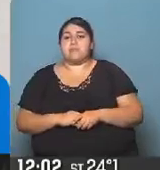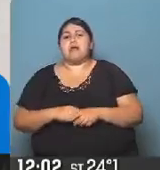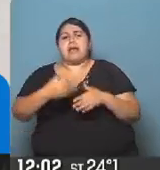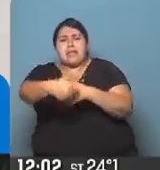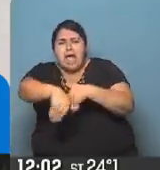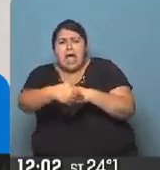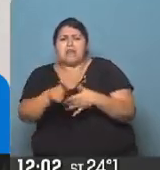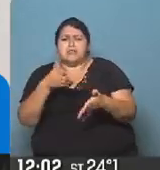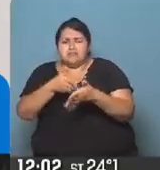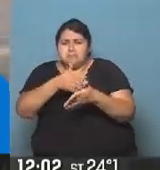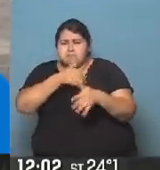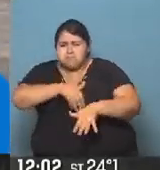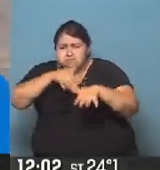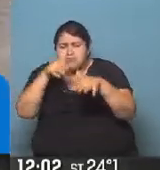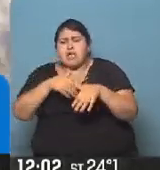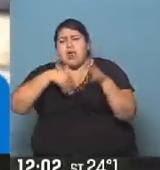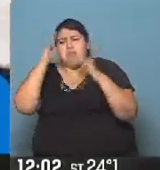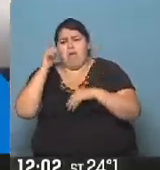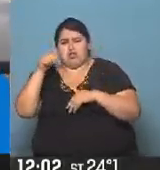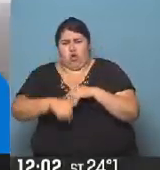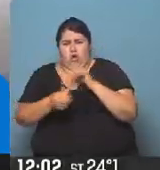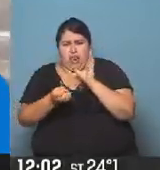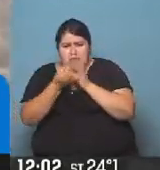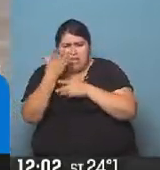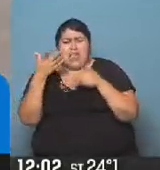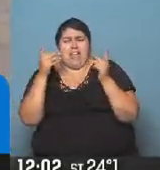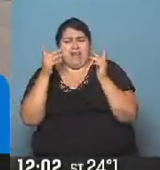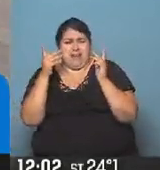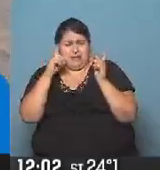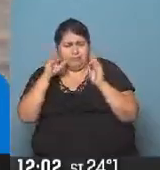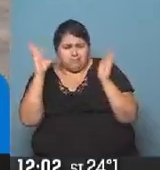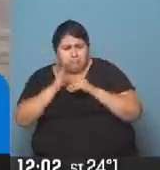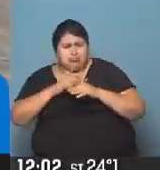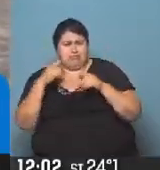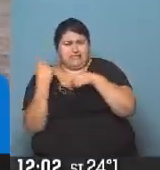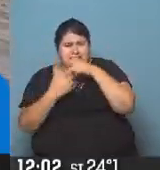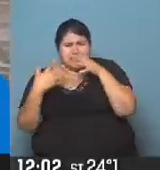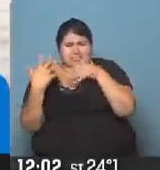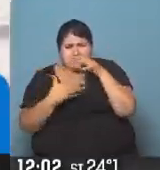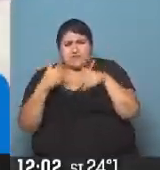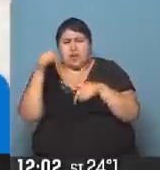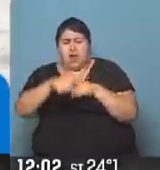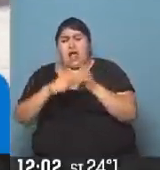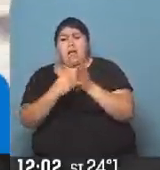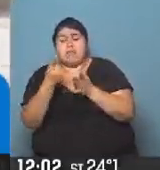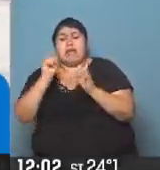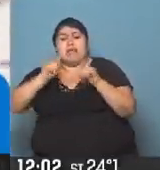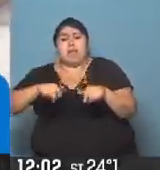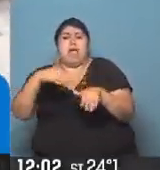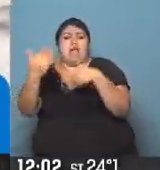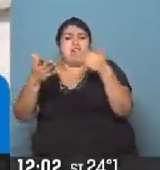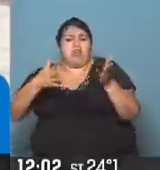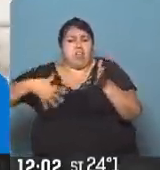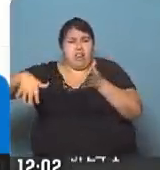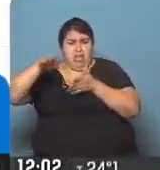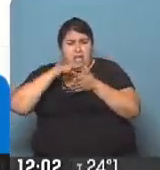avenidas anegadas dejó como saldo el fuerte temporal de lluvia y viento en varios distritos y zonas tanto de Capital Federal como del